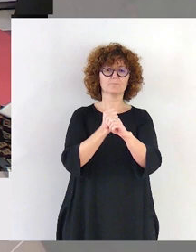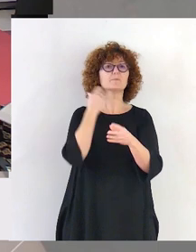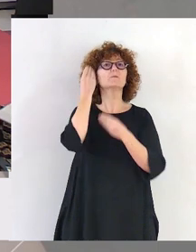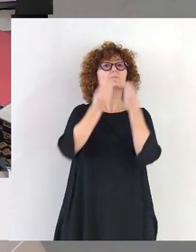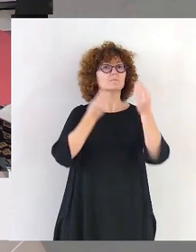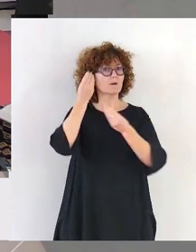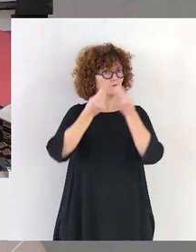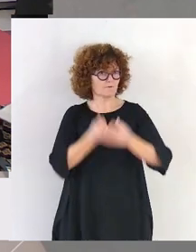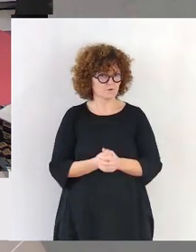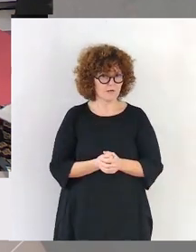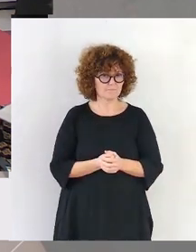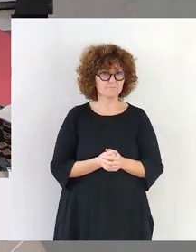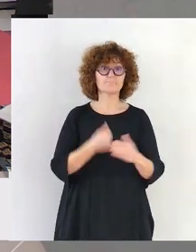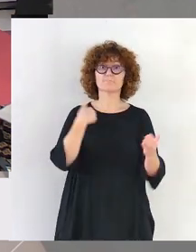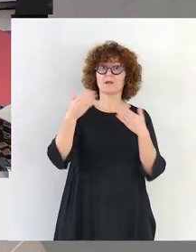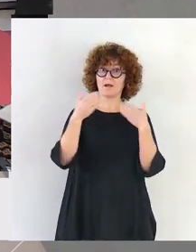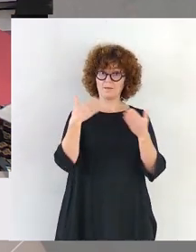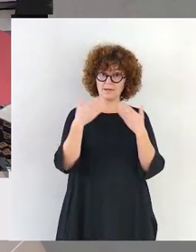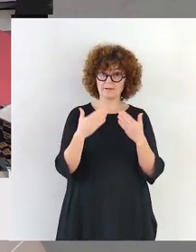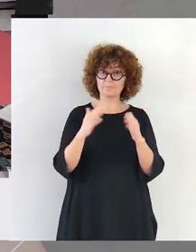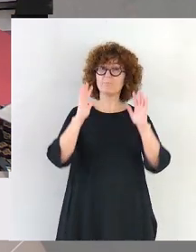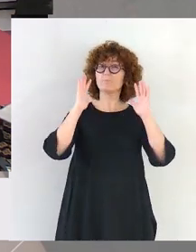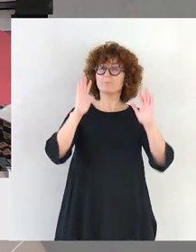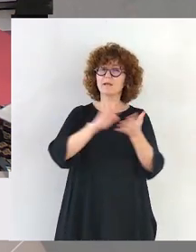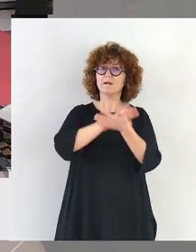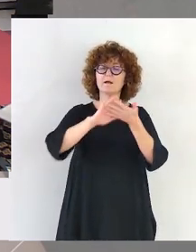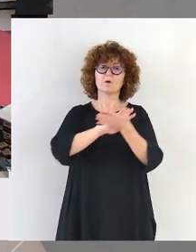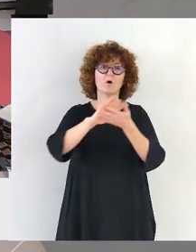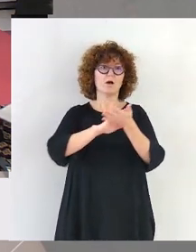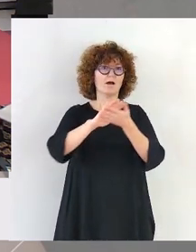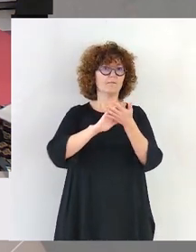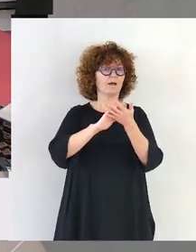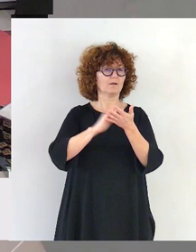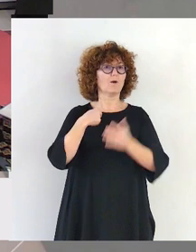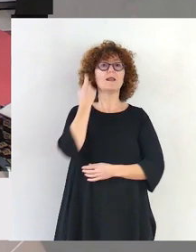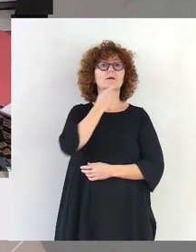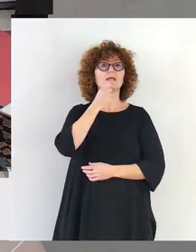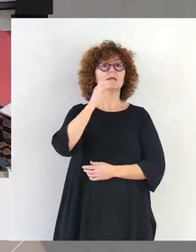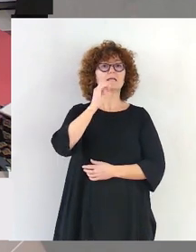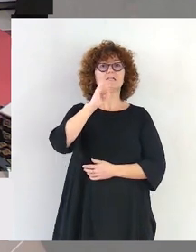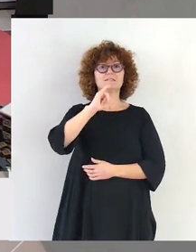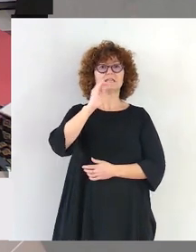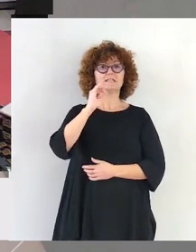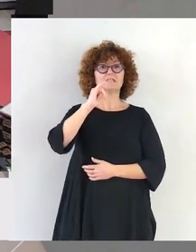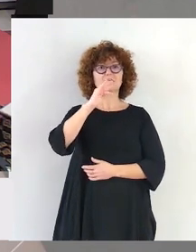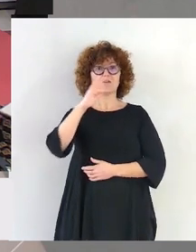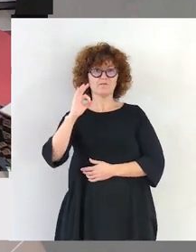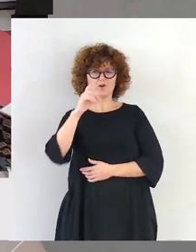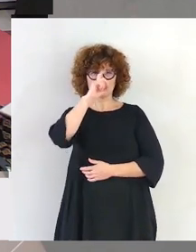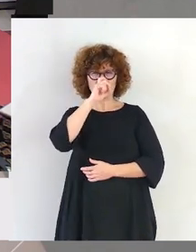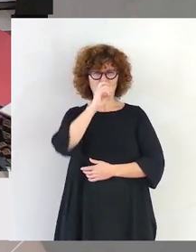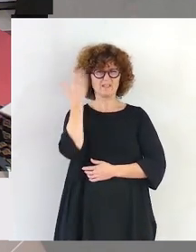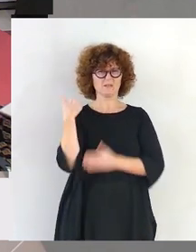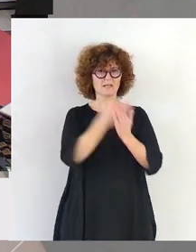hablar pero para huir precisamente de ese mito de sísifo os acordáis de sisifo alguien se acuerda lo estudiamos en el cole